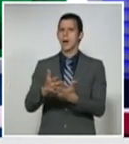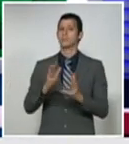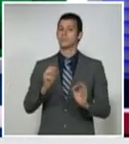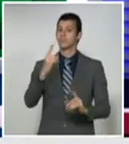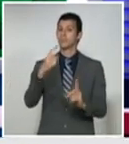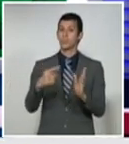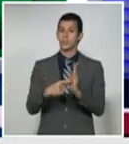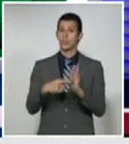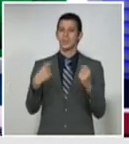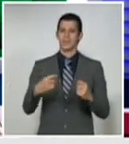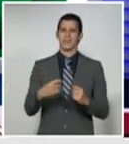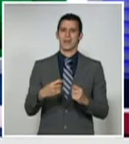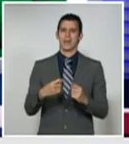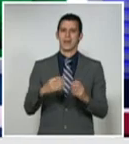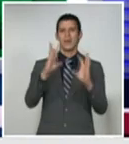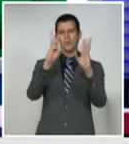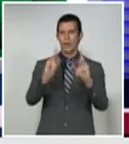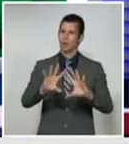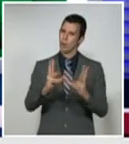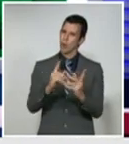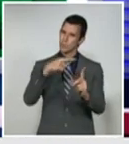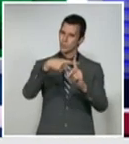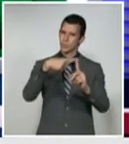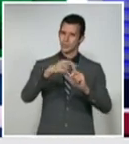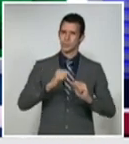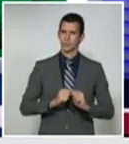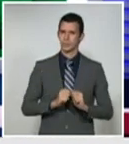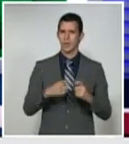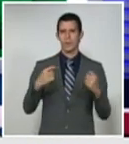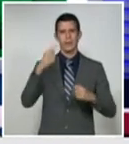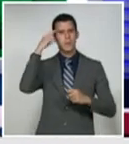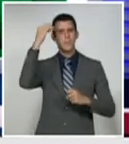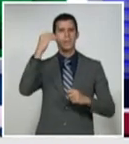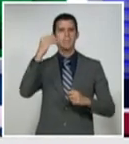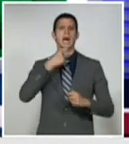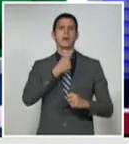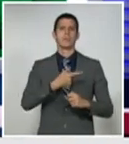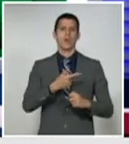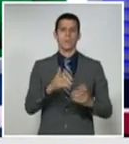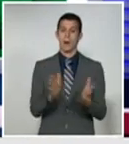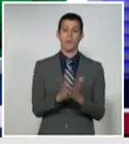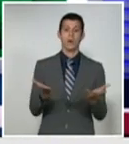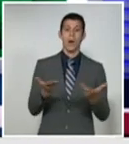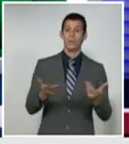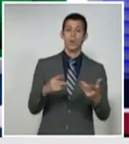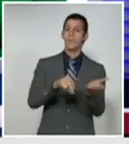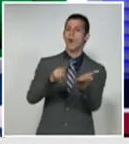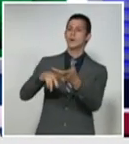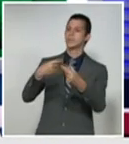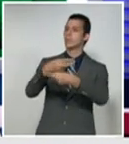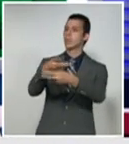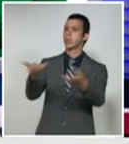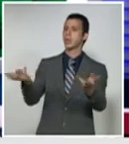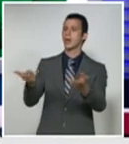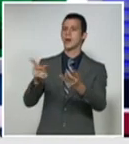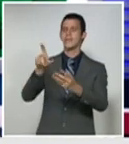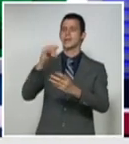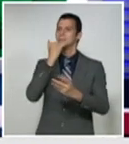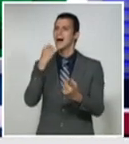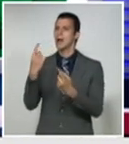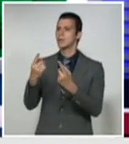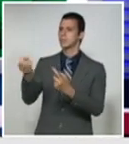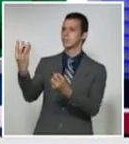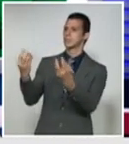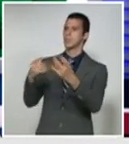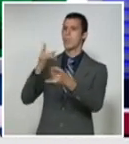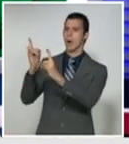es irlo desarrollando en el tiempo, en todo el país. Ya cada vez son más las personas que se te acercan, oye,